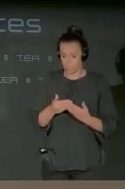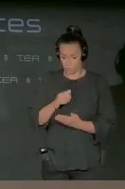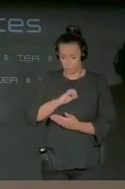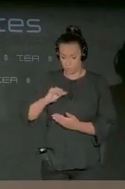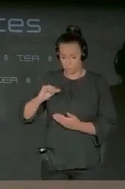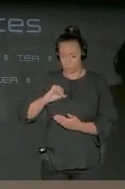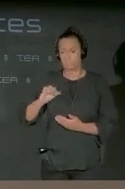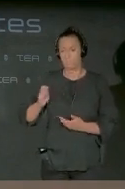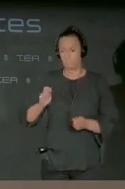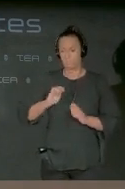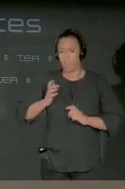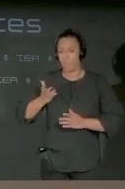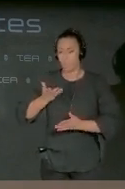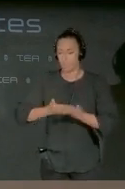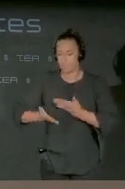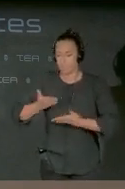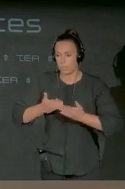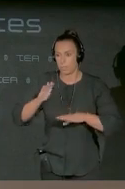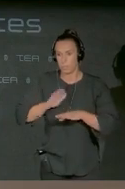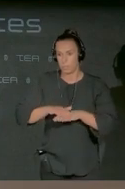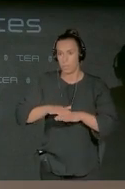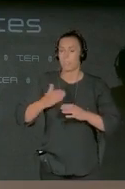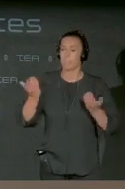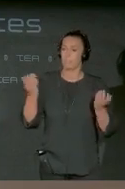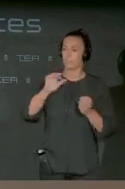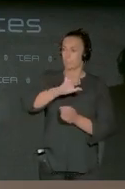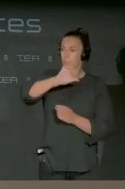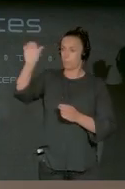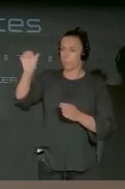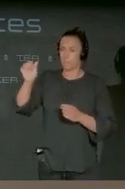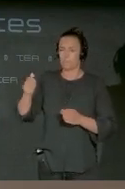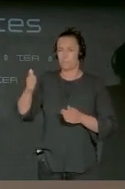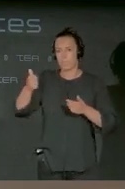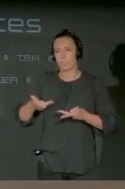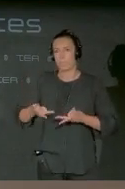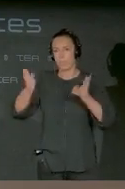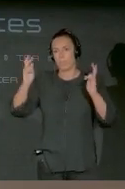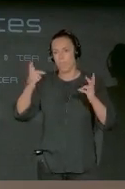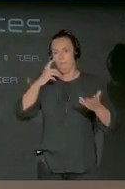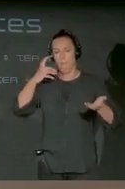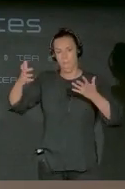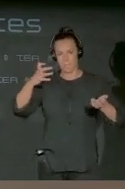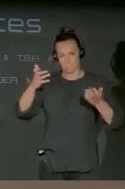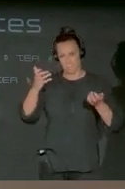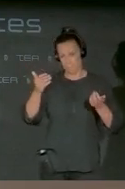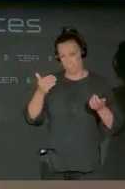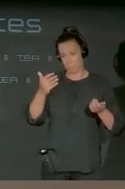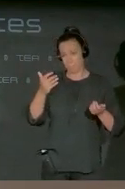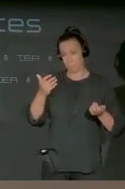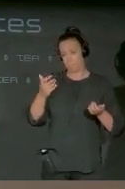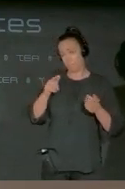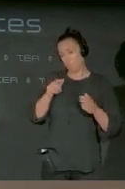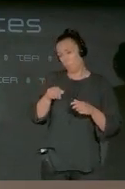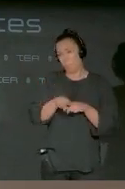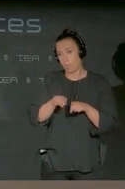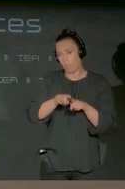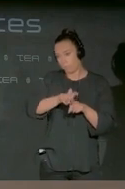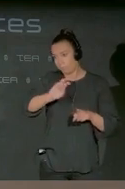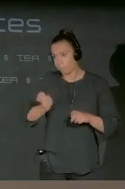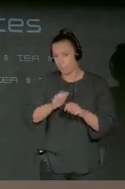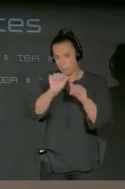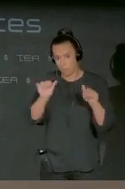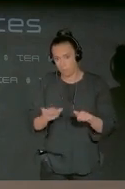medida a la diversidad cultural europea, al tener más libertad artística a la hora de concebir los videojuegos como formas de arte y cultura. En contraposición a